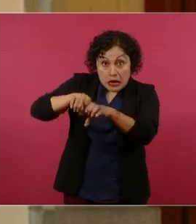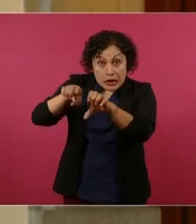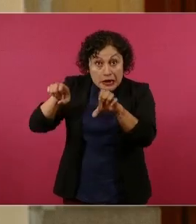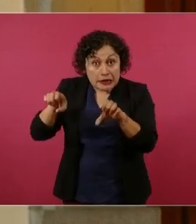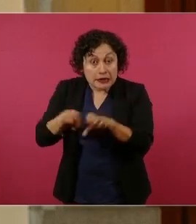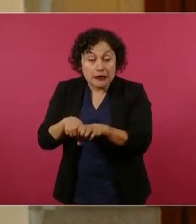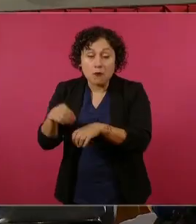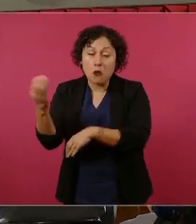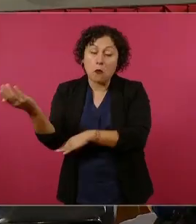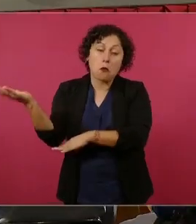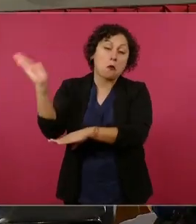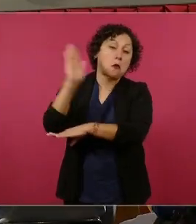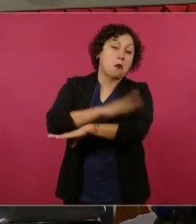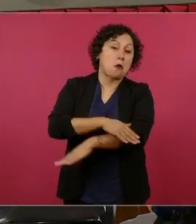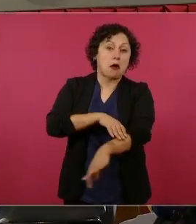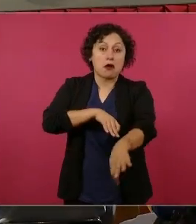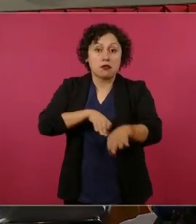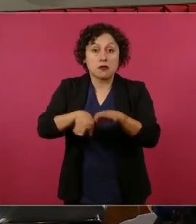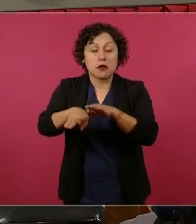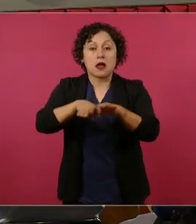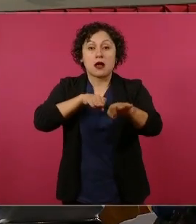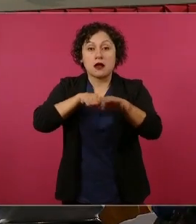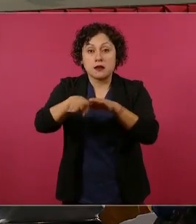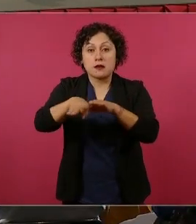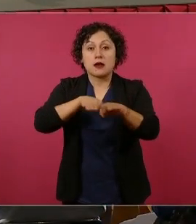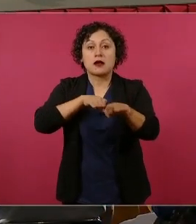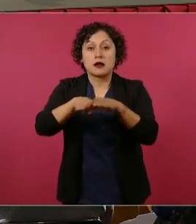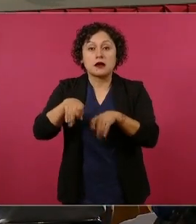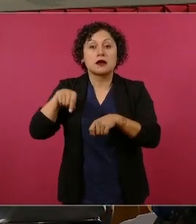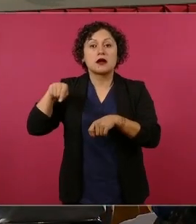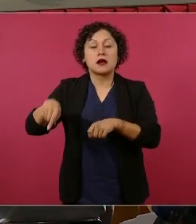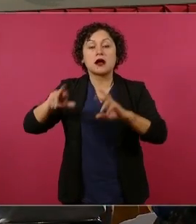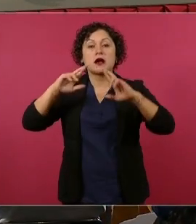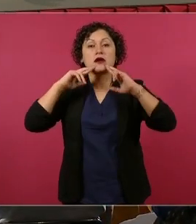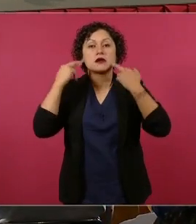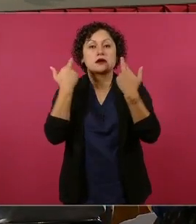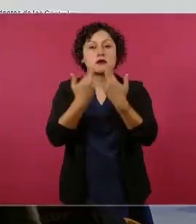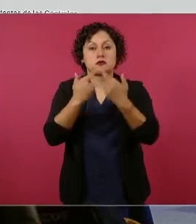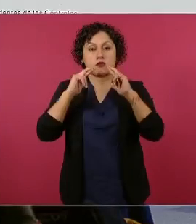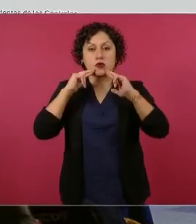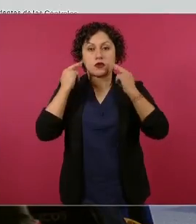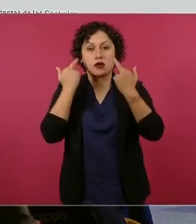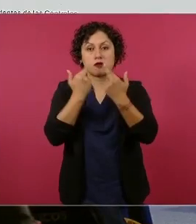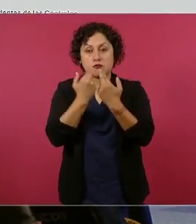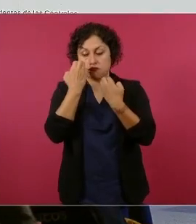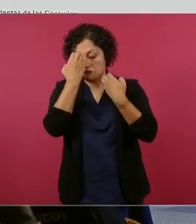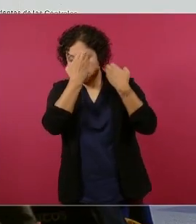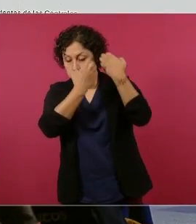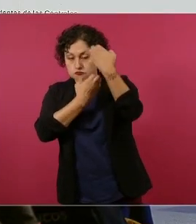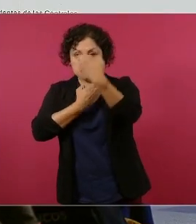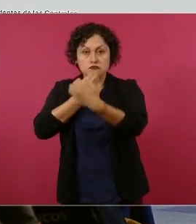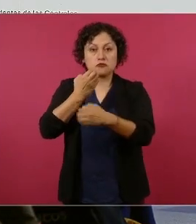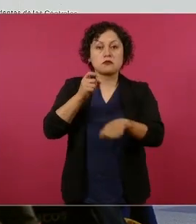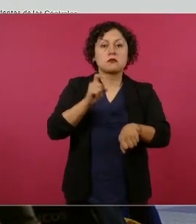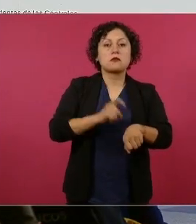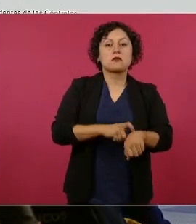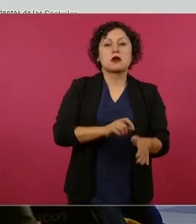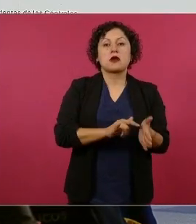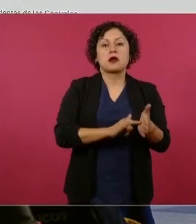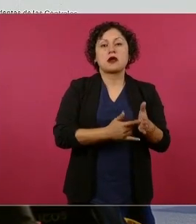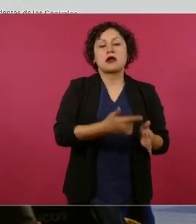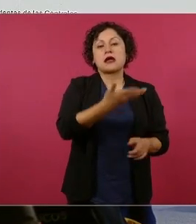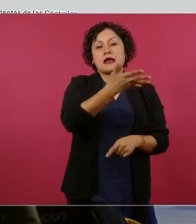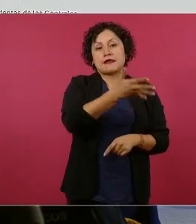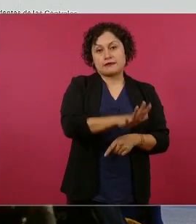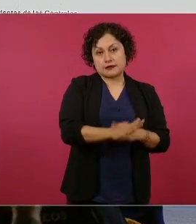realizan intervenciones de seguimiento, es decir, sesiones específicas para revisar los avances, en los horarios de las 10 de la mañana, las 2